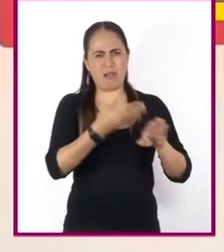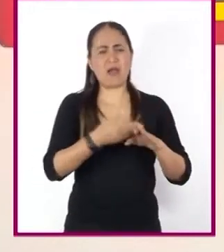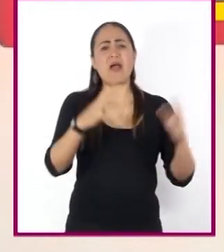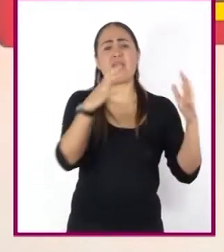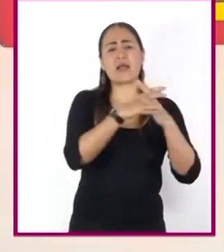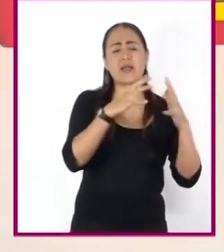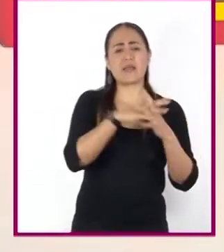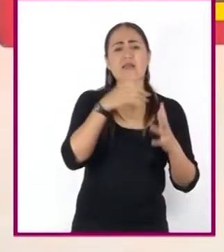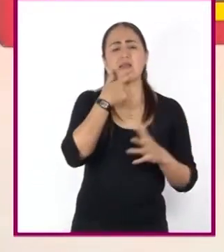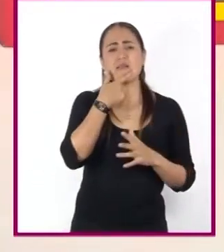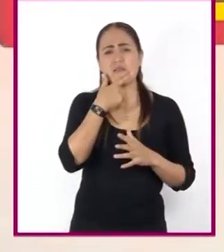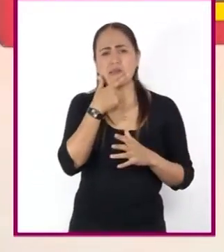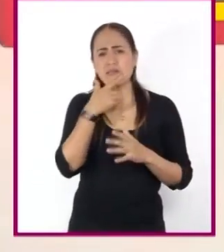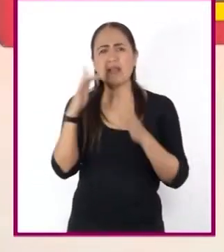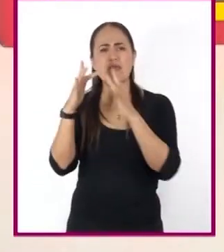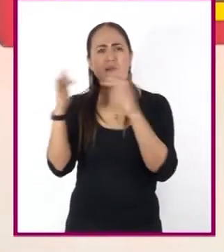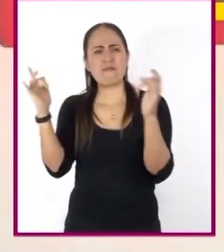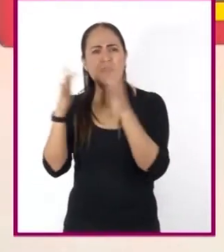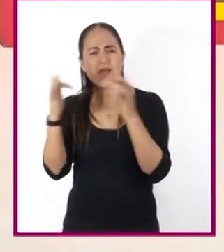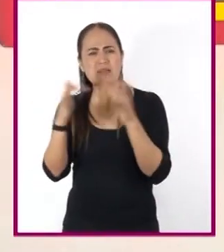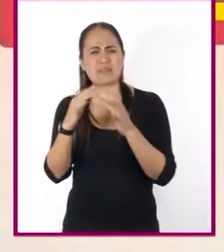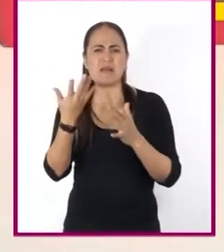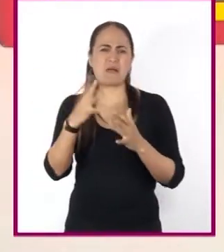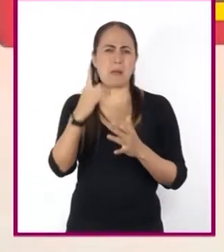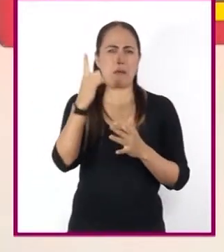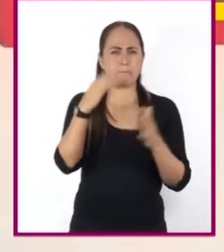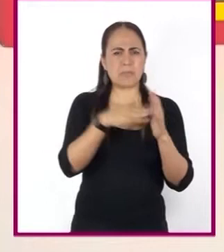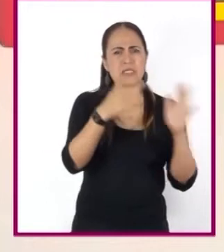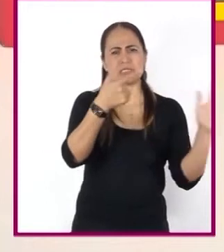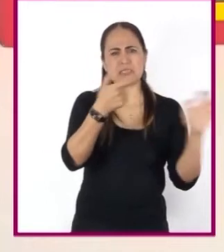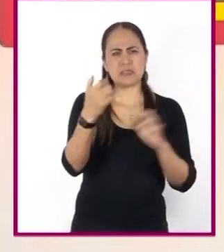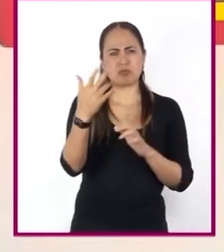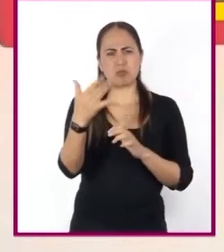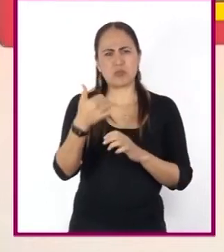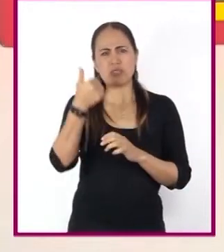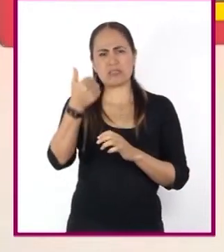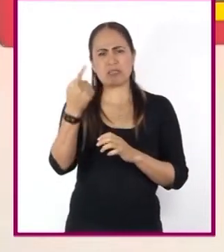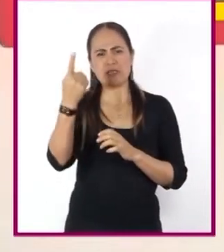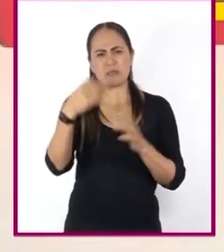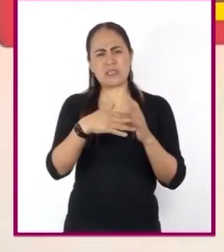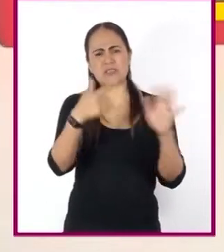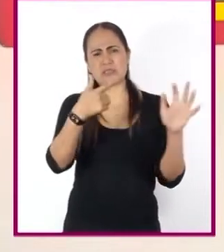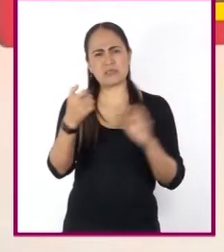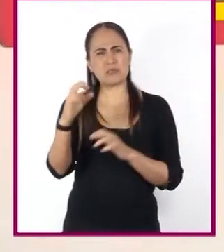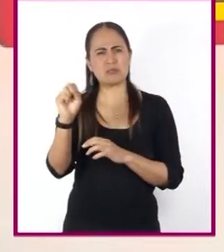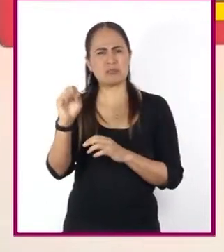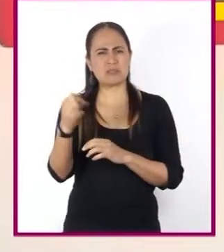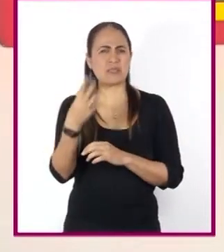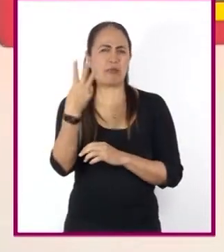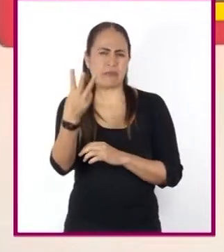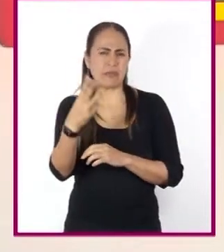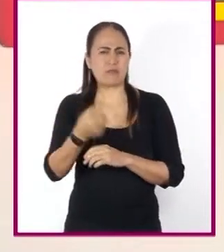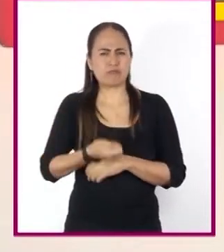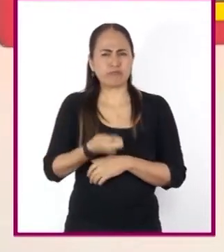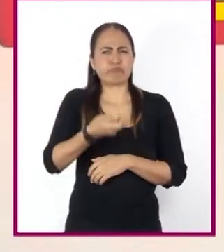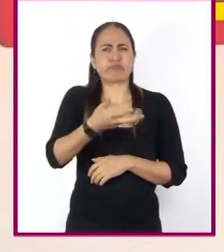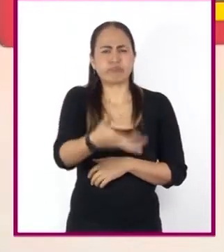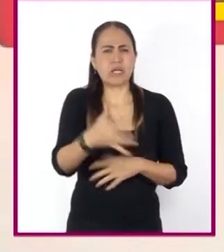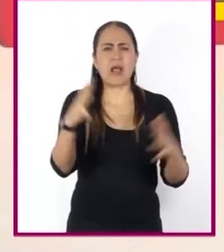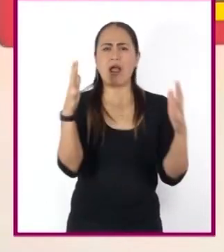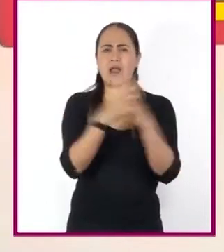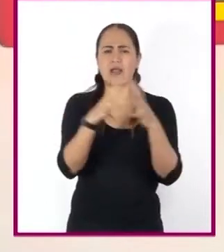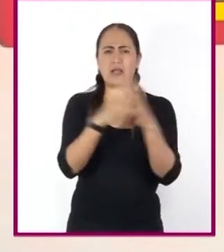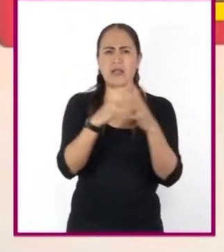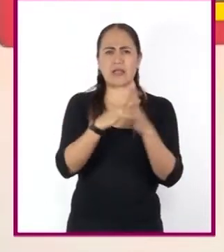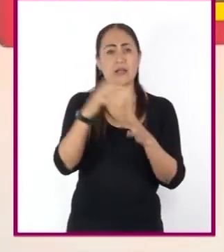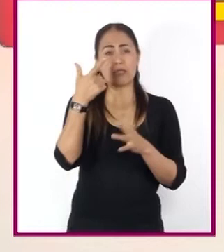Bretaña y Francia entre los años 1756 y 1763, mejor conocida como la Guerra